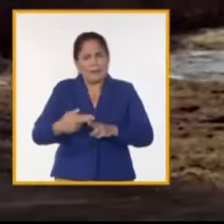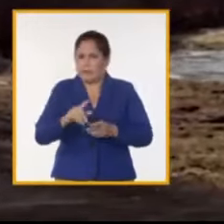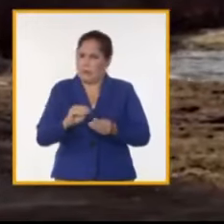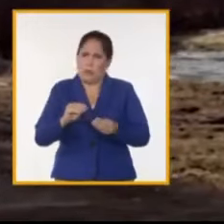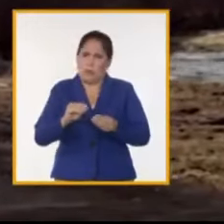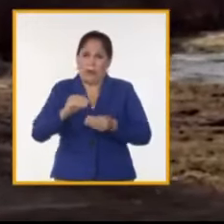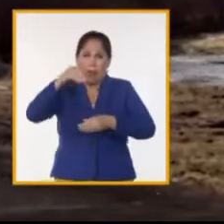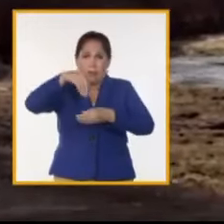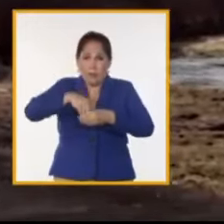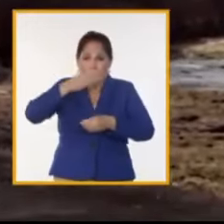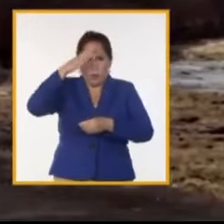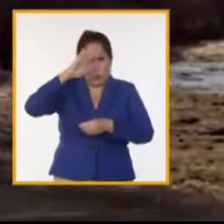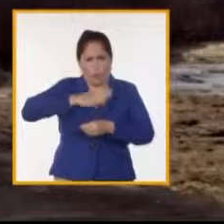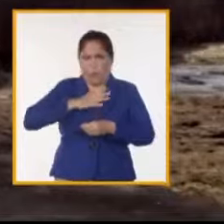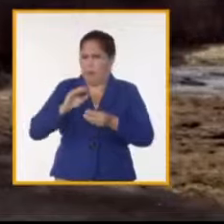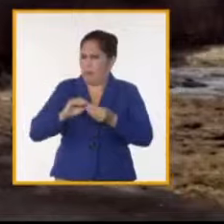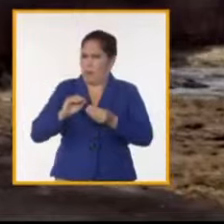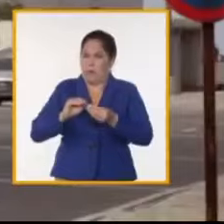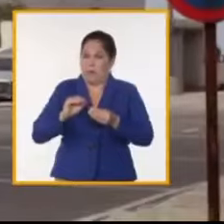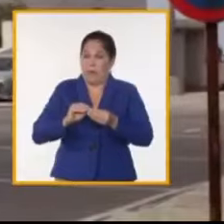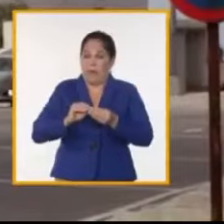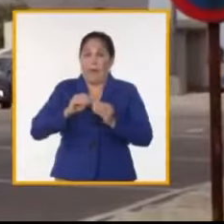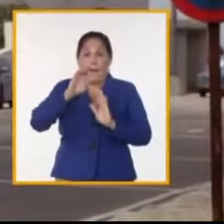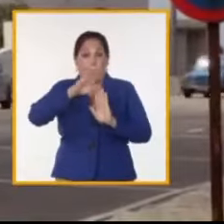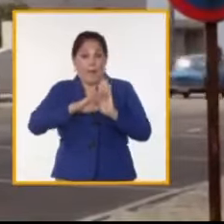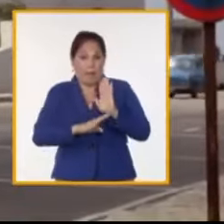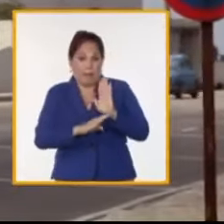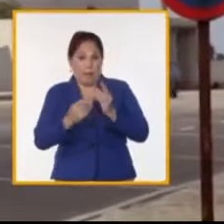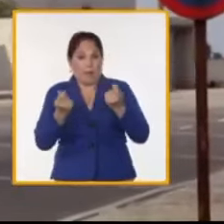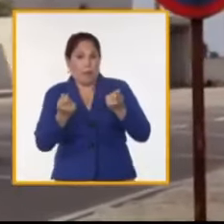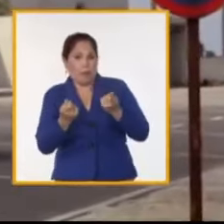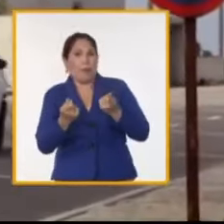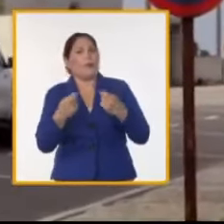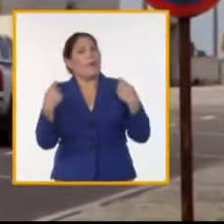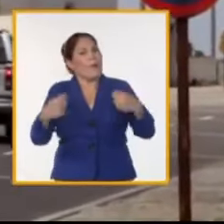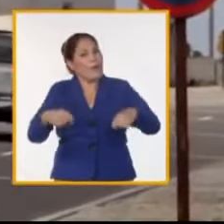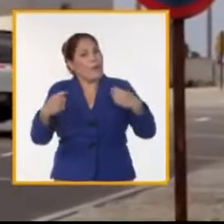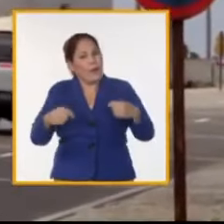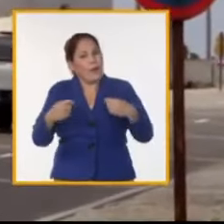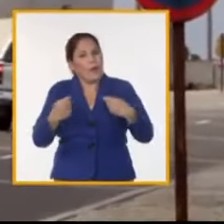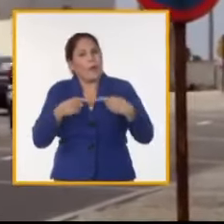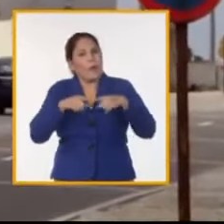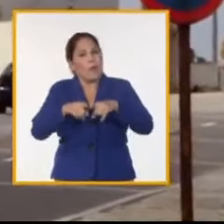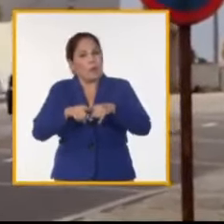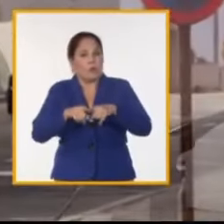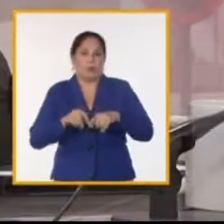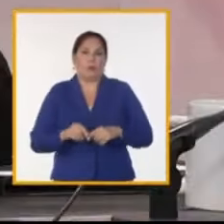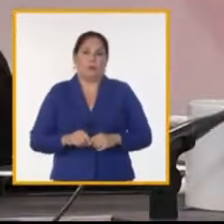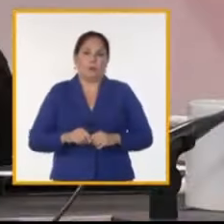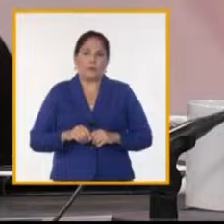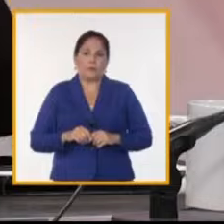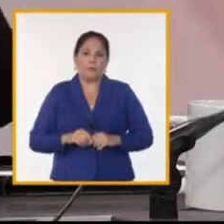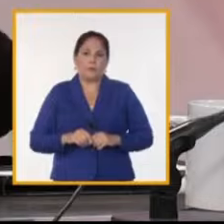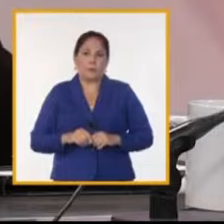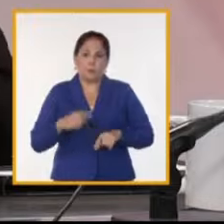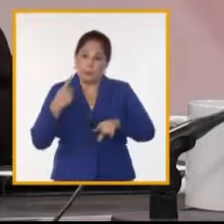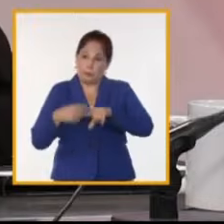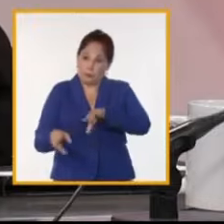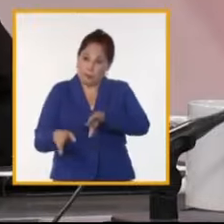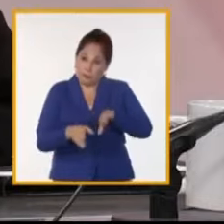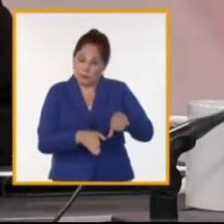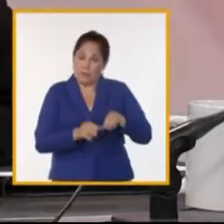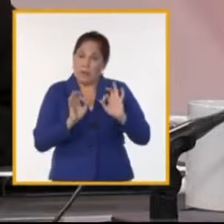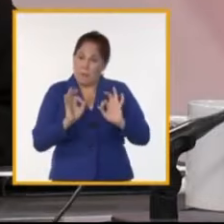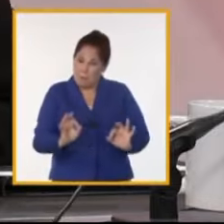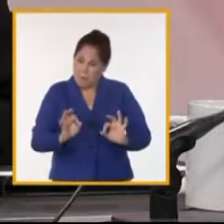departamento de estado y poner fin a las medidas económicas coercitivas que lo acompañan bueno Esa